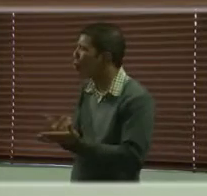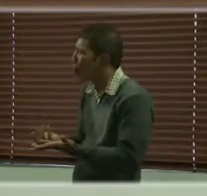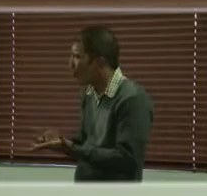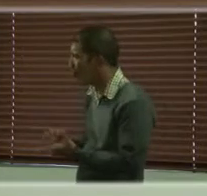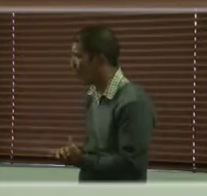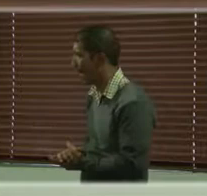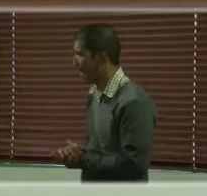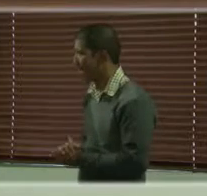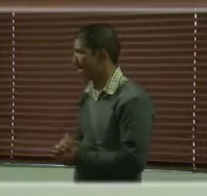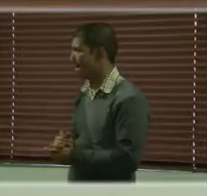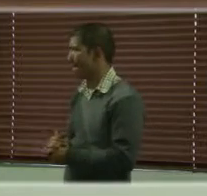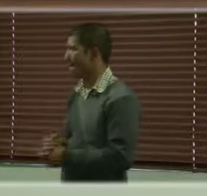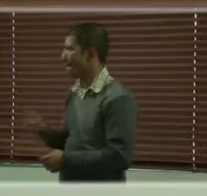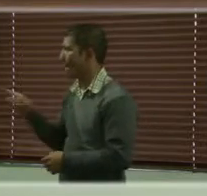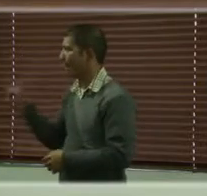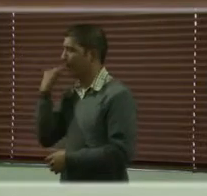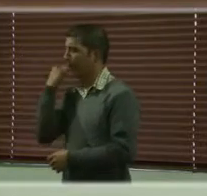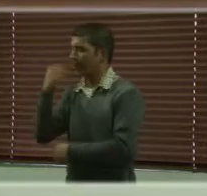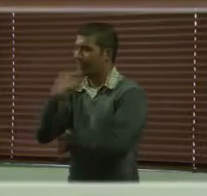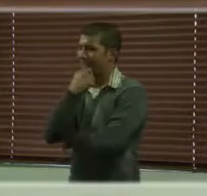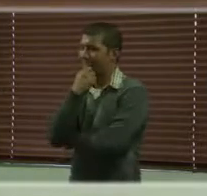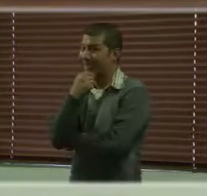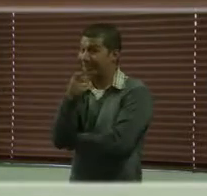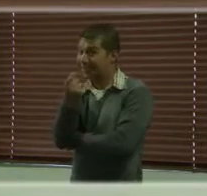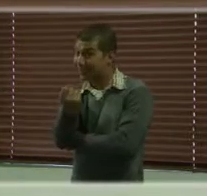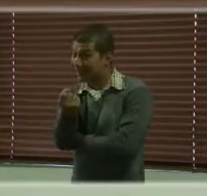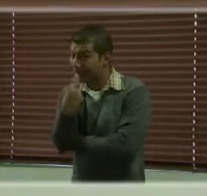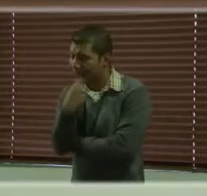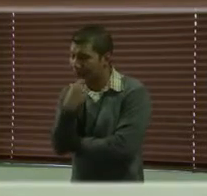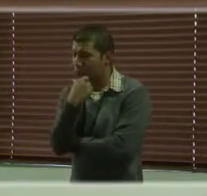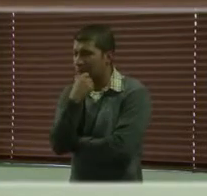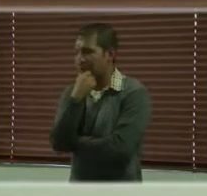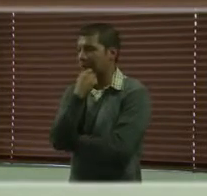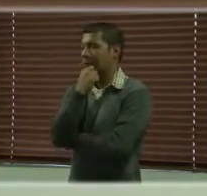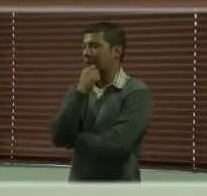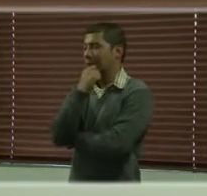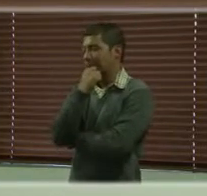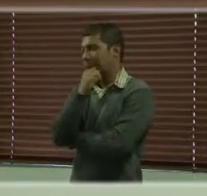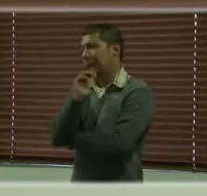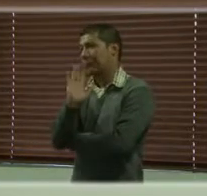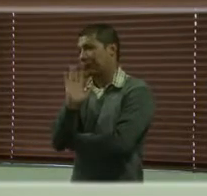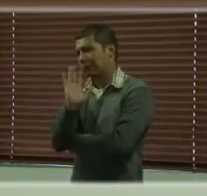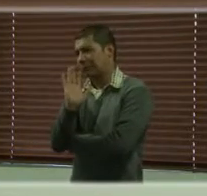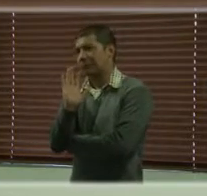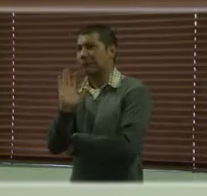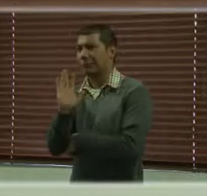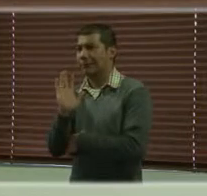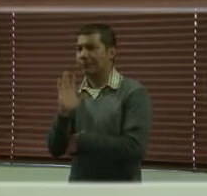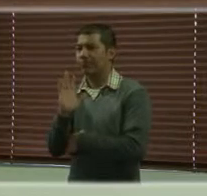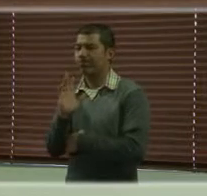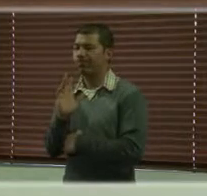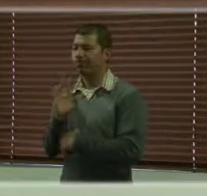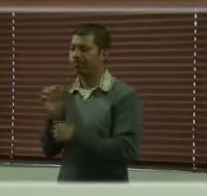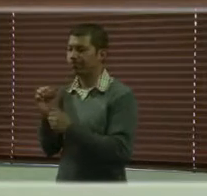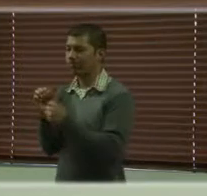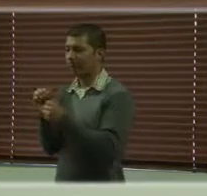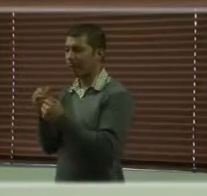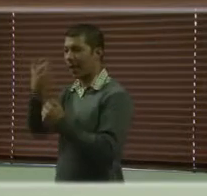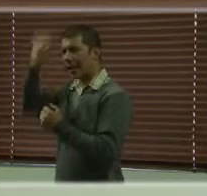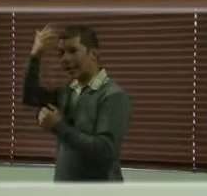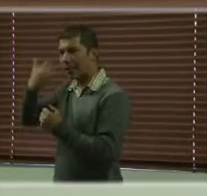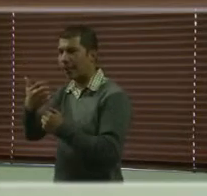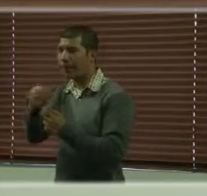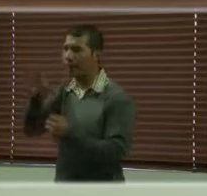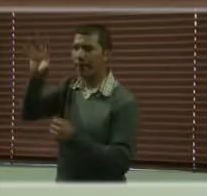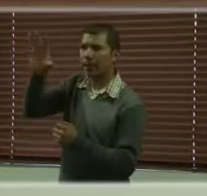podríamos dejar esa pregunta como para porque porque si hay muchas formas de hacer presión no solo a través del examen de